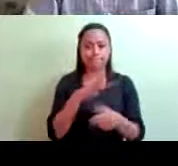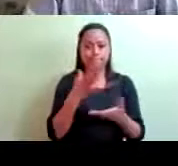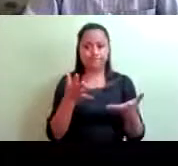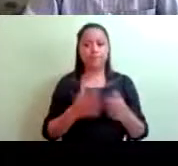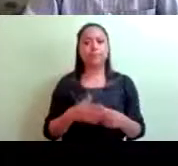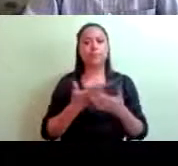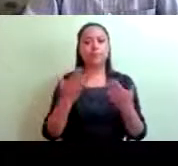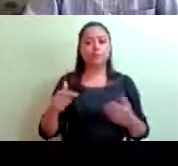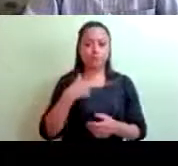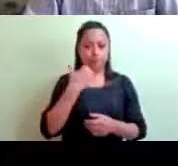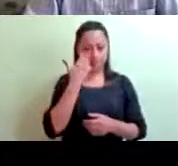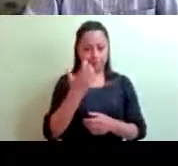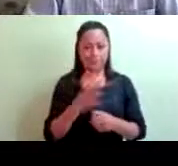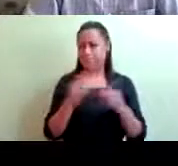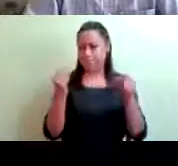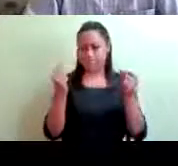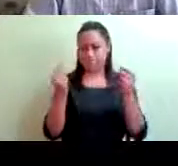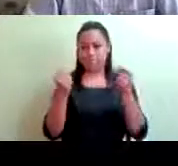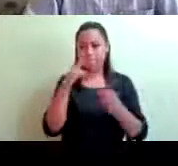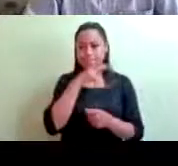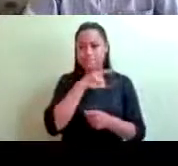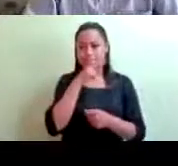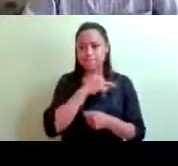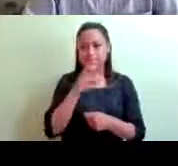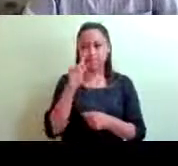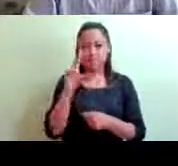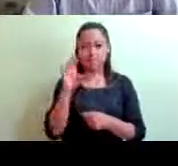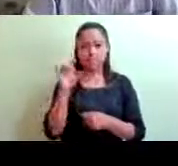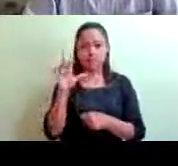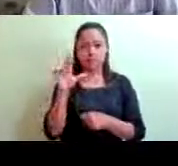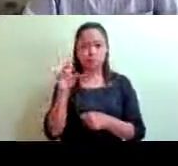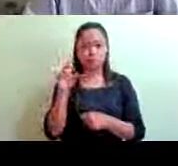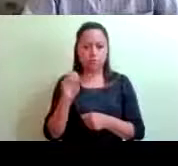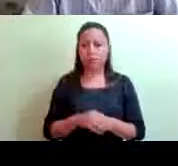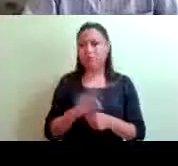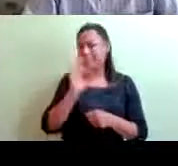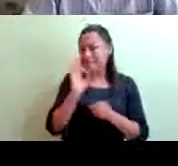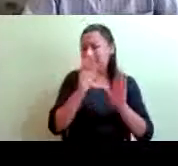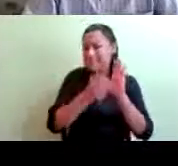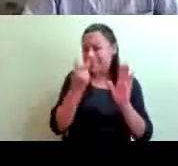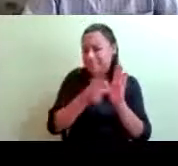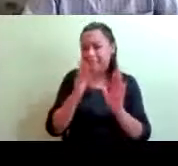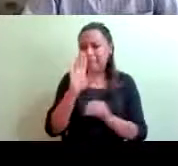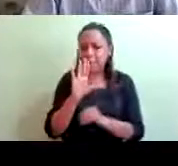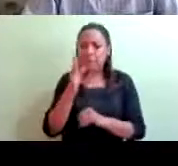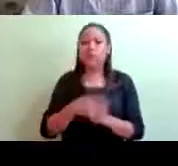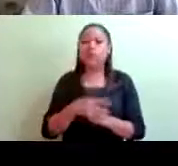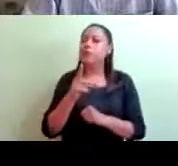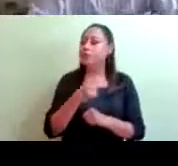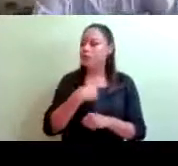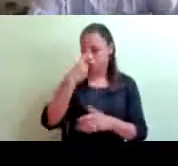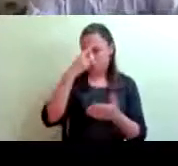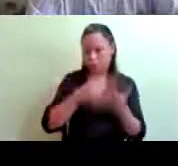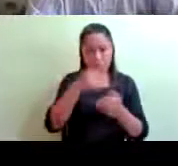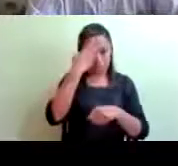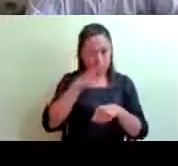Quiero muy rápidamente, Eduardo, 2 minutos, un poco repetitivo quizás, pero consideraciones que creo que son críticos